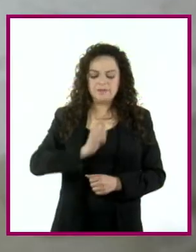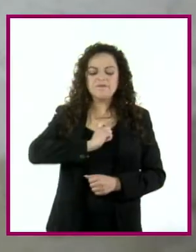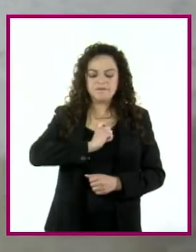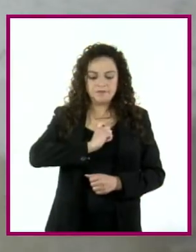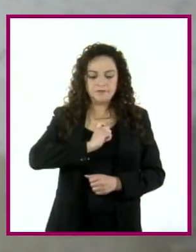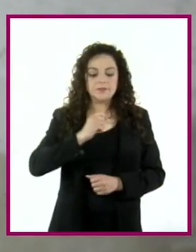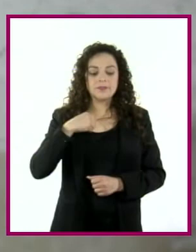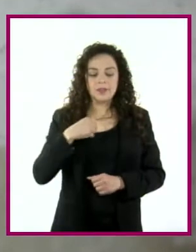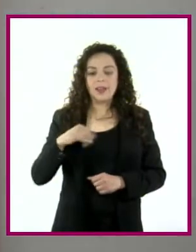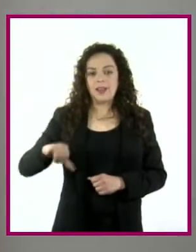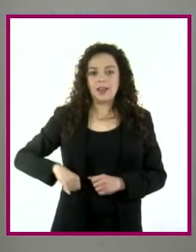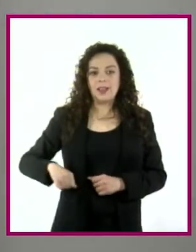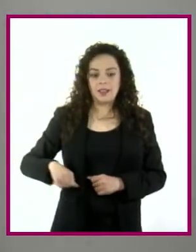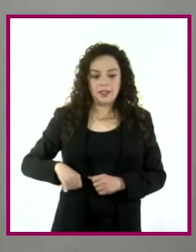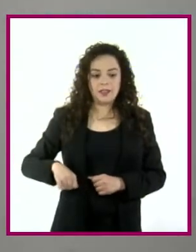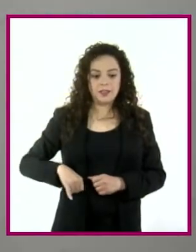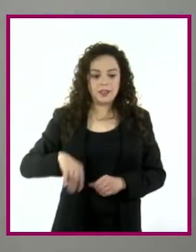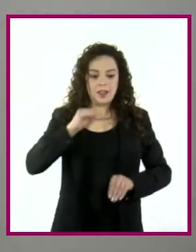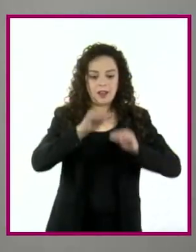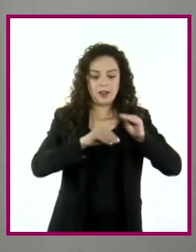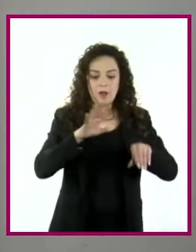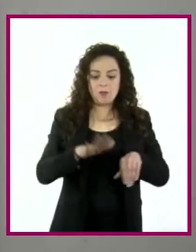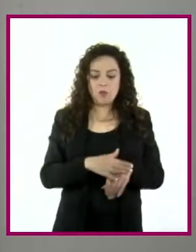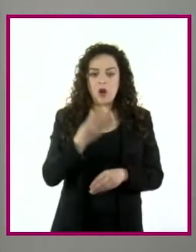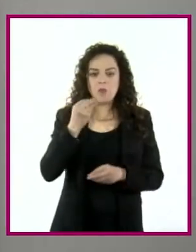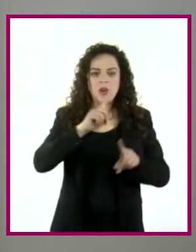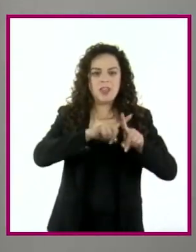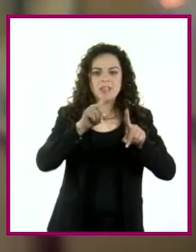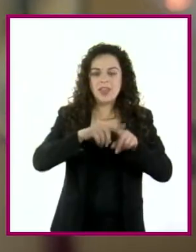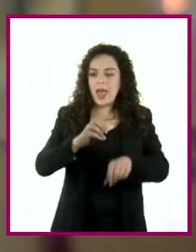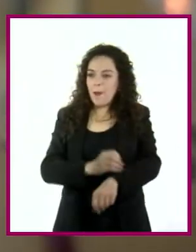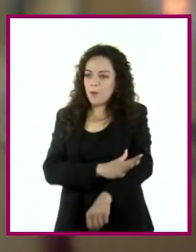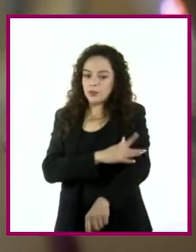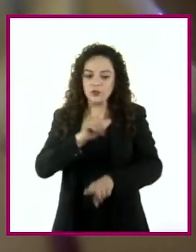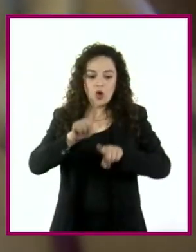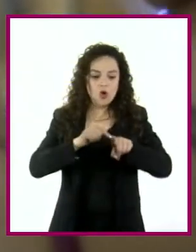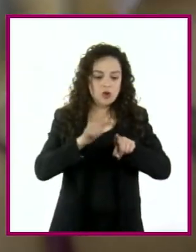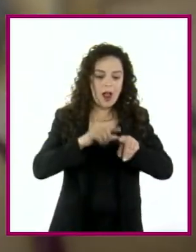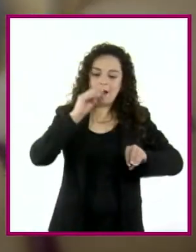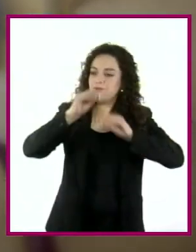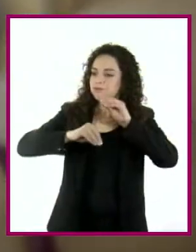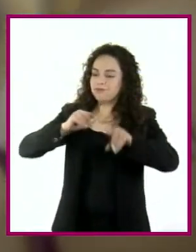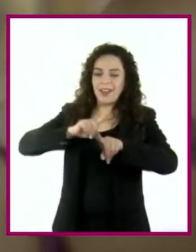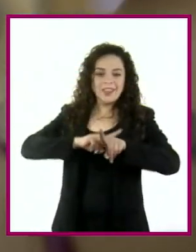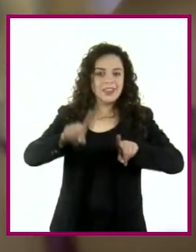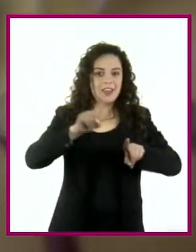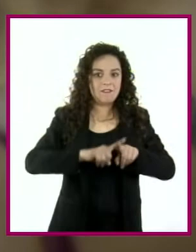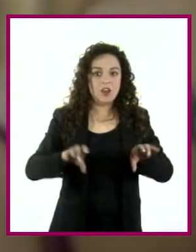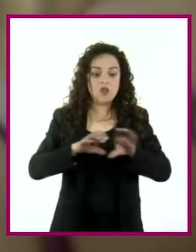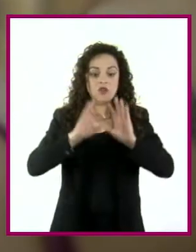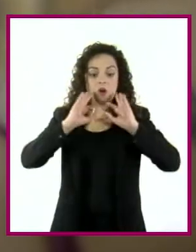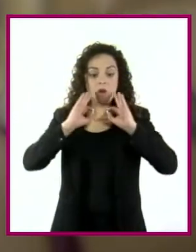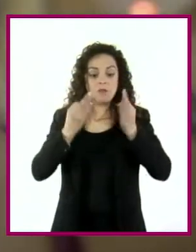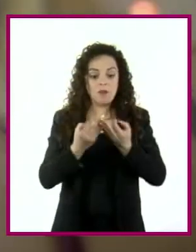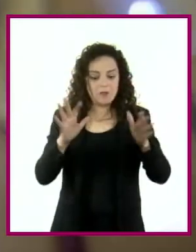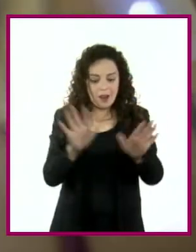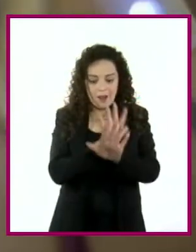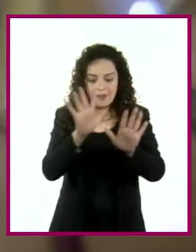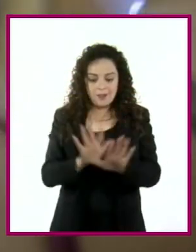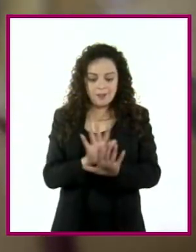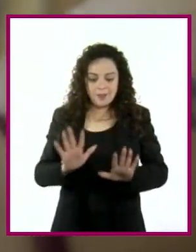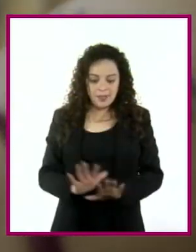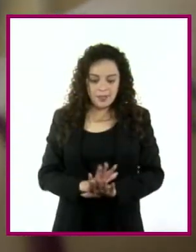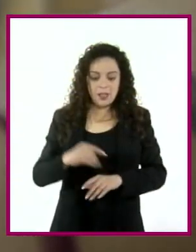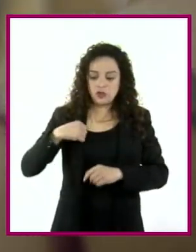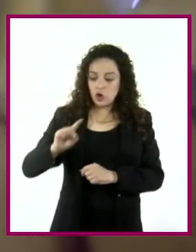que soy un collage de emociones, un collage de colores y un collage de posibilidades transformadoras.